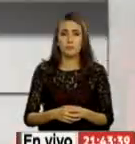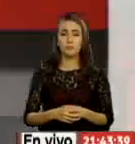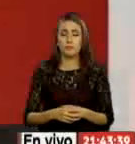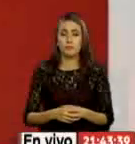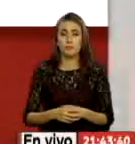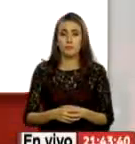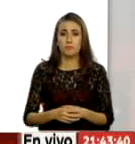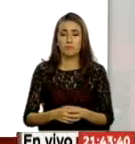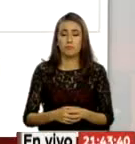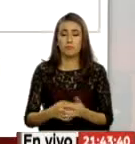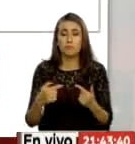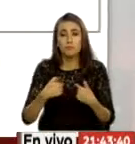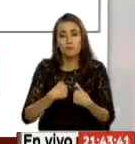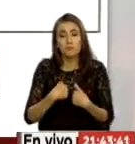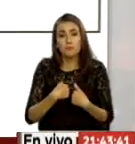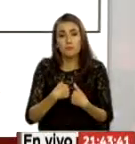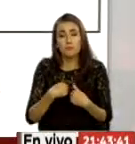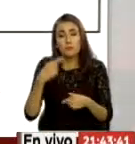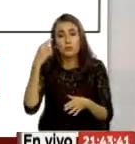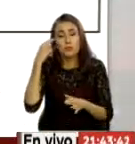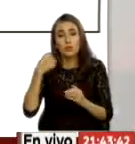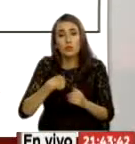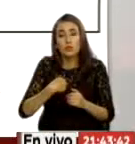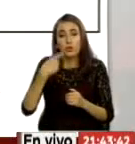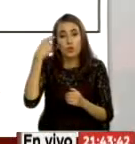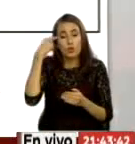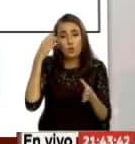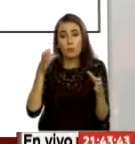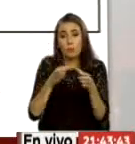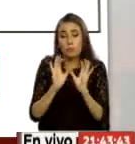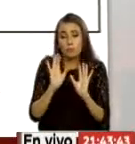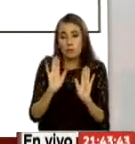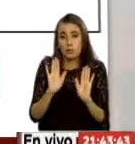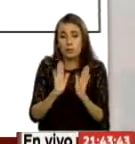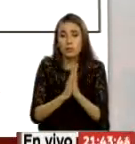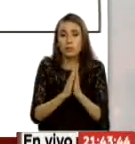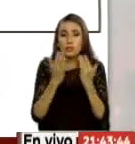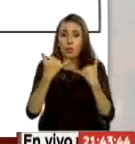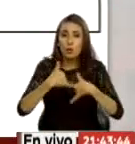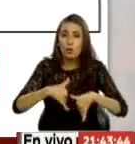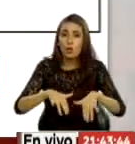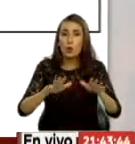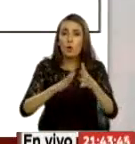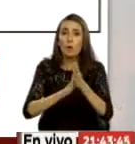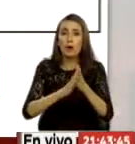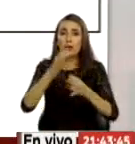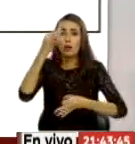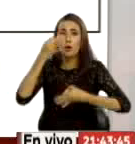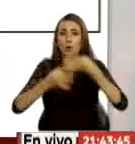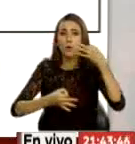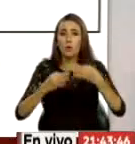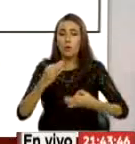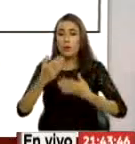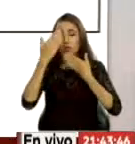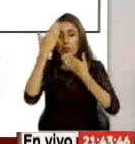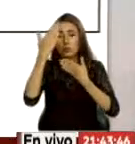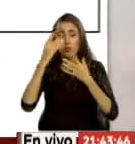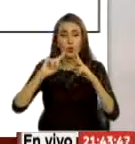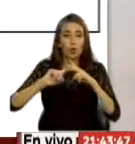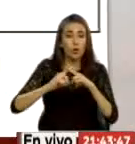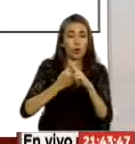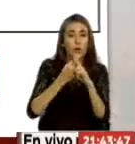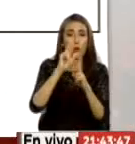Bueno, yo espero que nuestro movimiento sea quien comience este juicio político. Yo espero